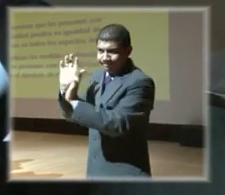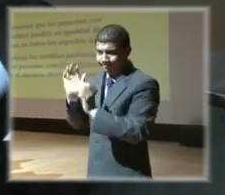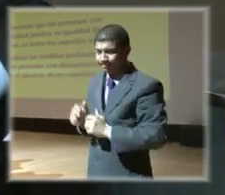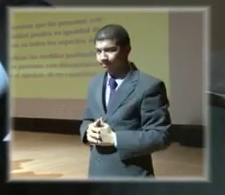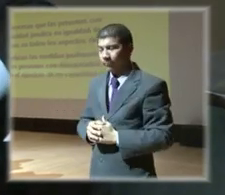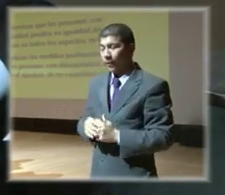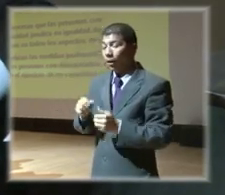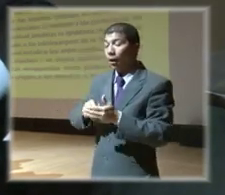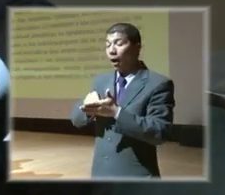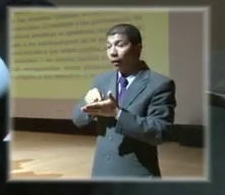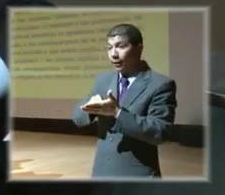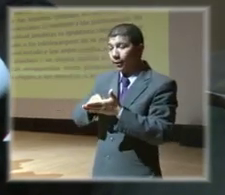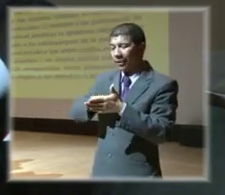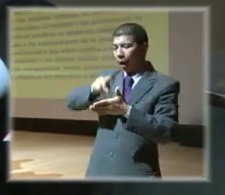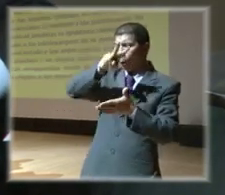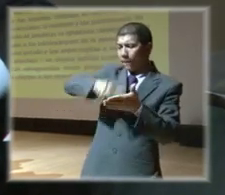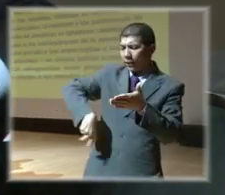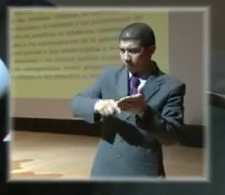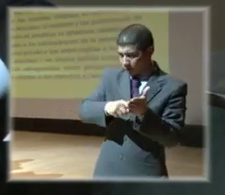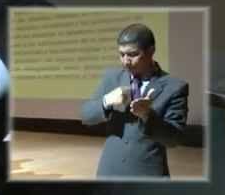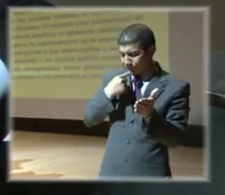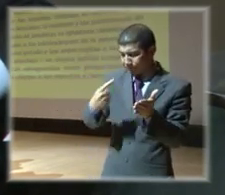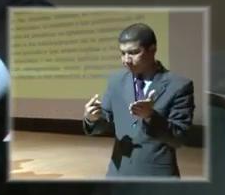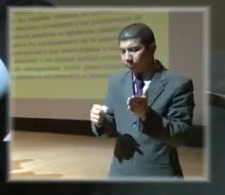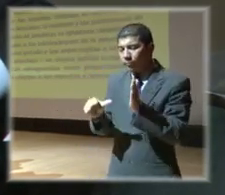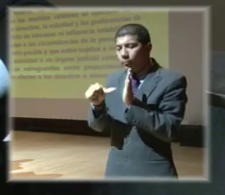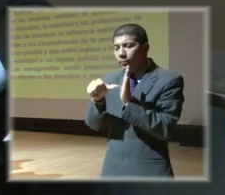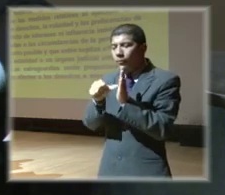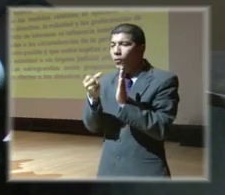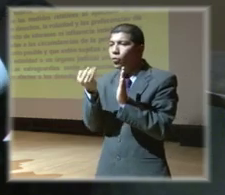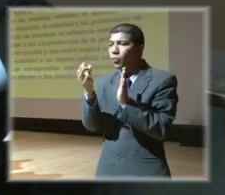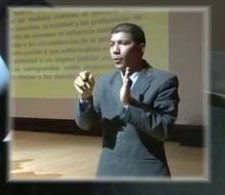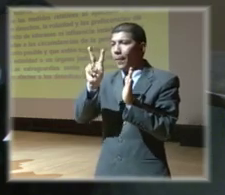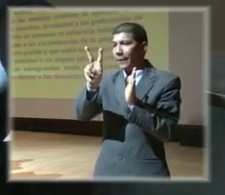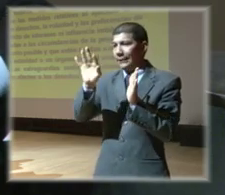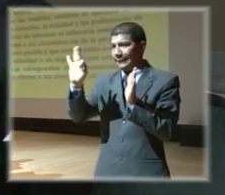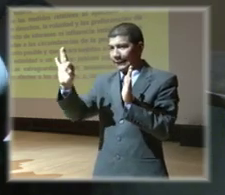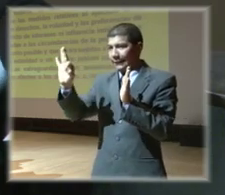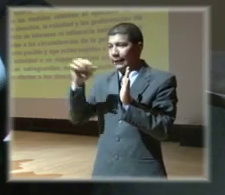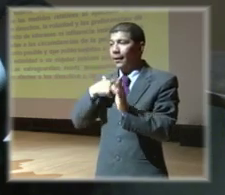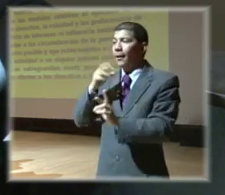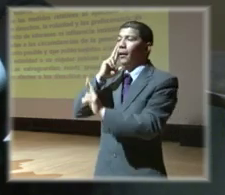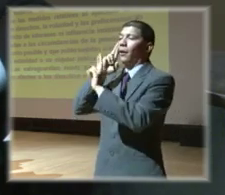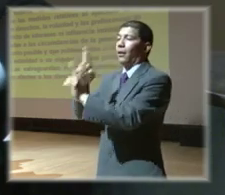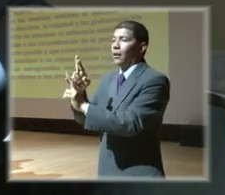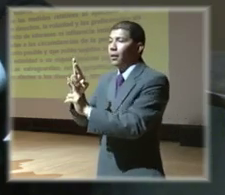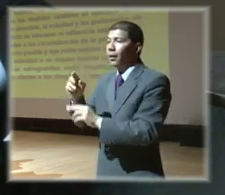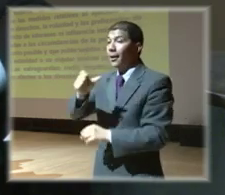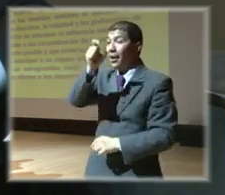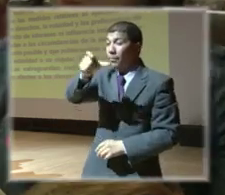expresamente establece que en el artículo 23 que se reconoce el derecho de todas las personas con discapacidad